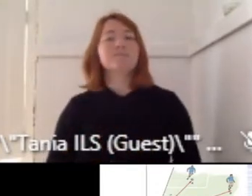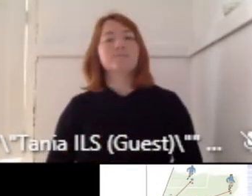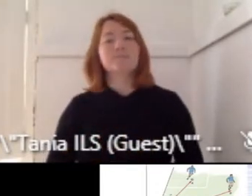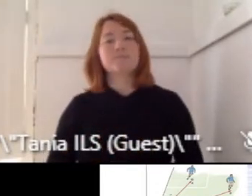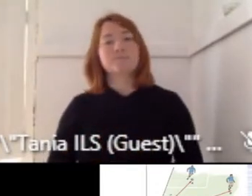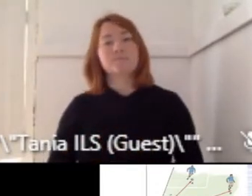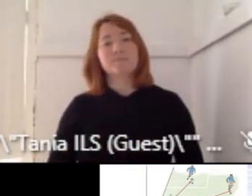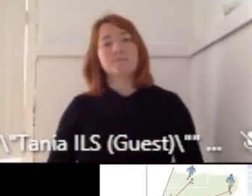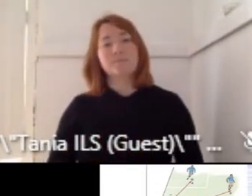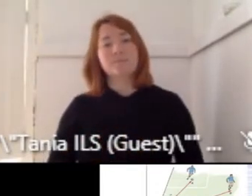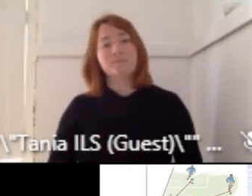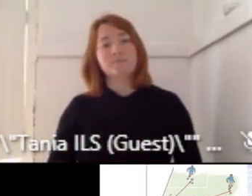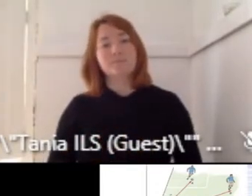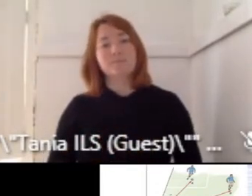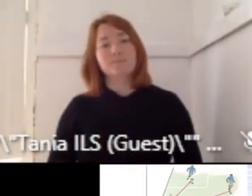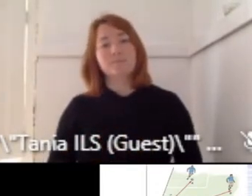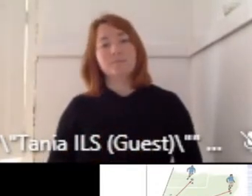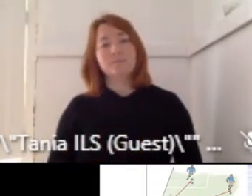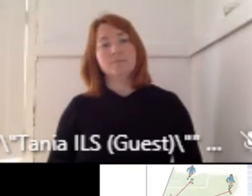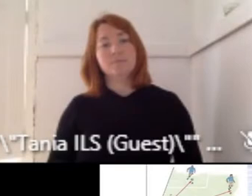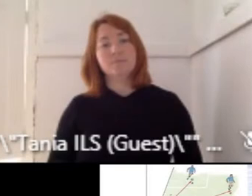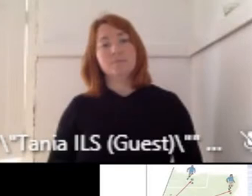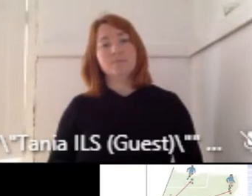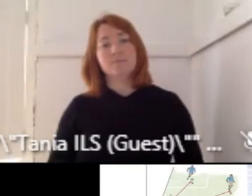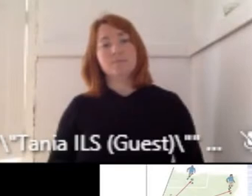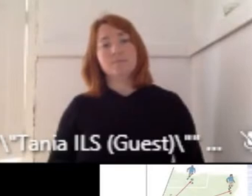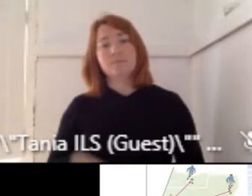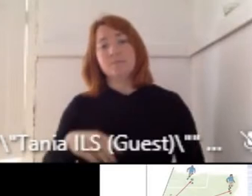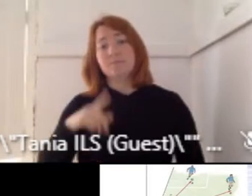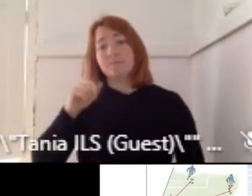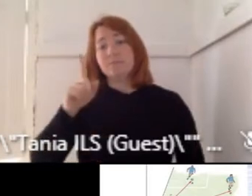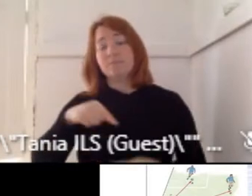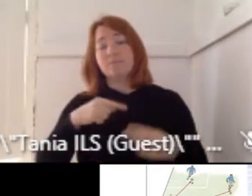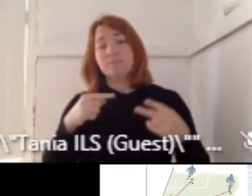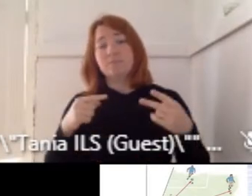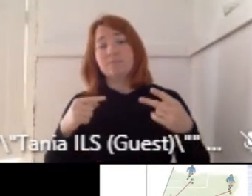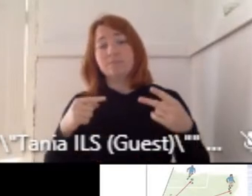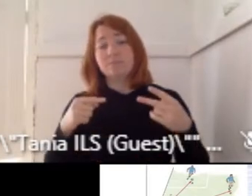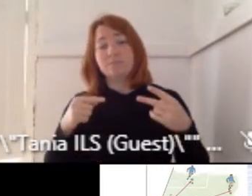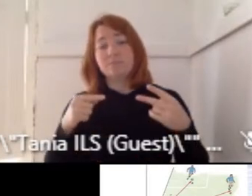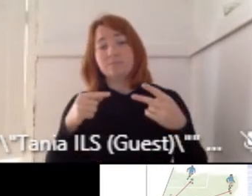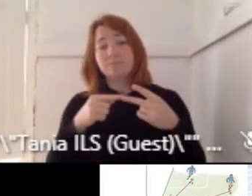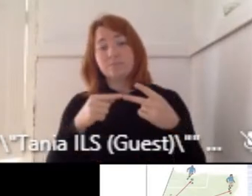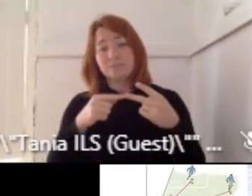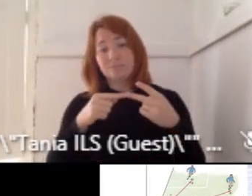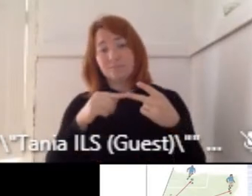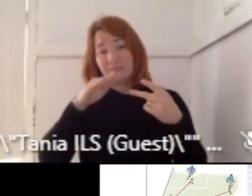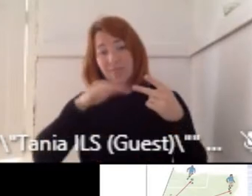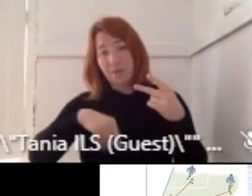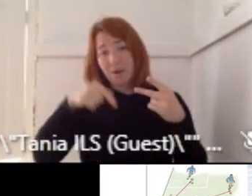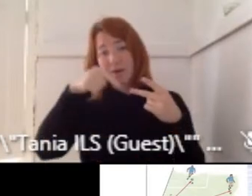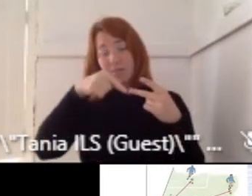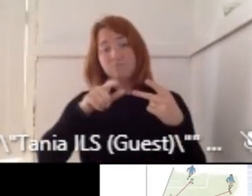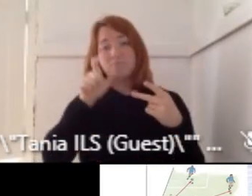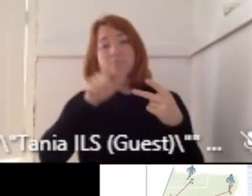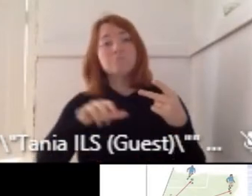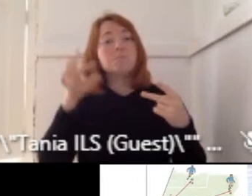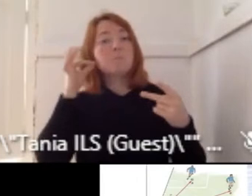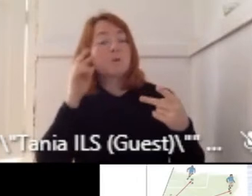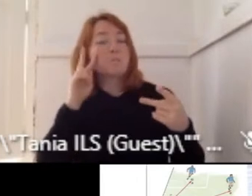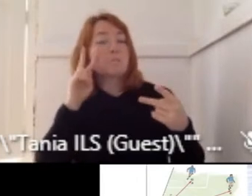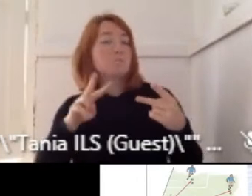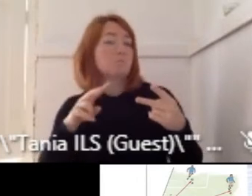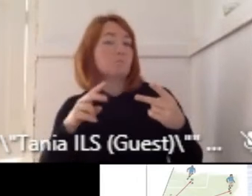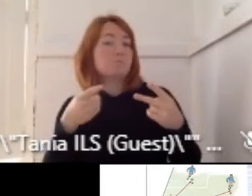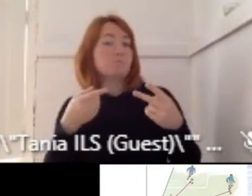que encontramos imágenes de mujeres haciendo todo tipo de cosas, como esta